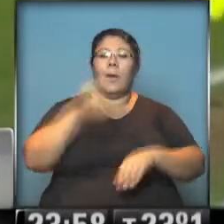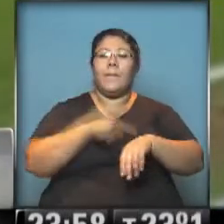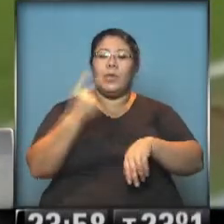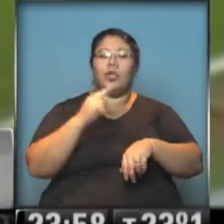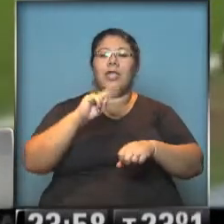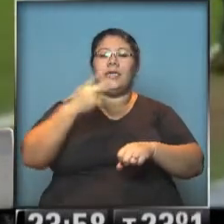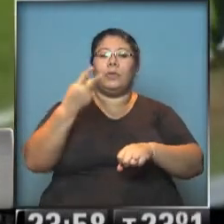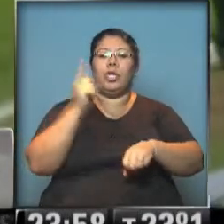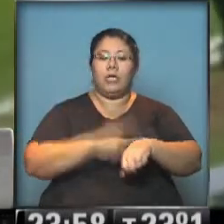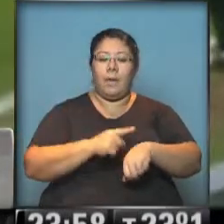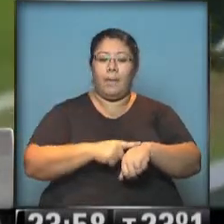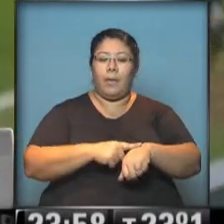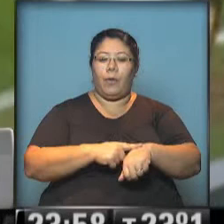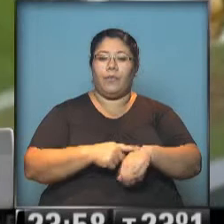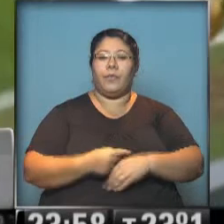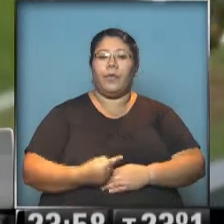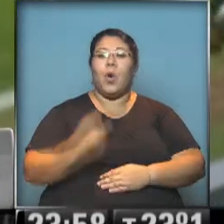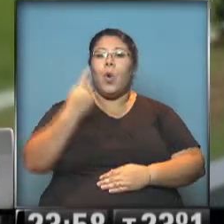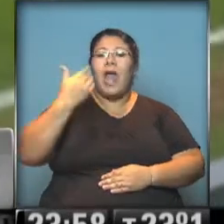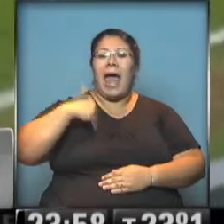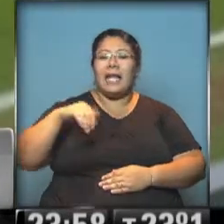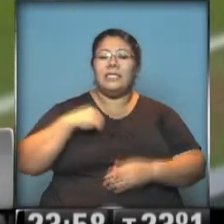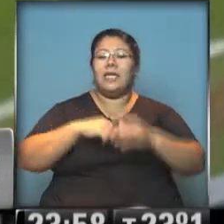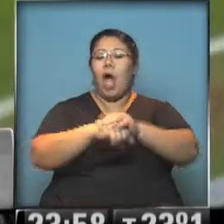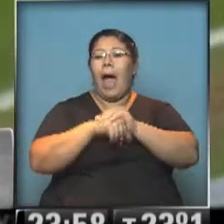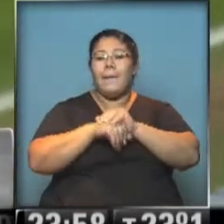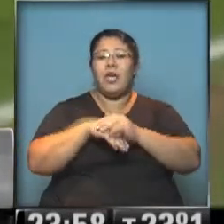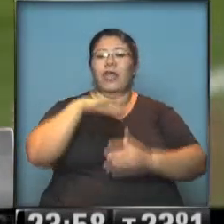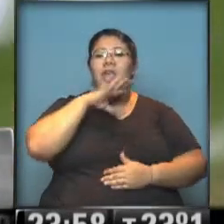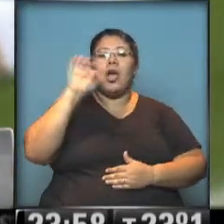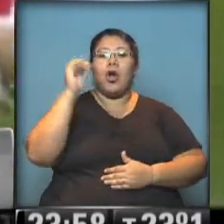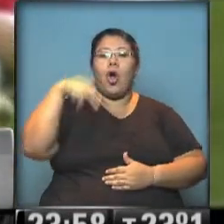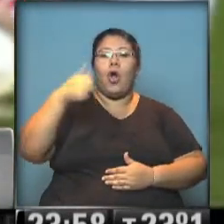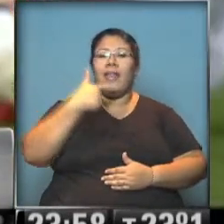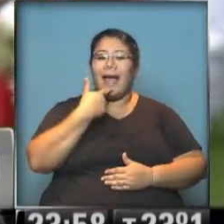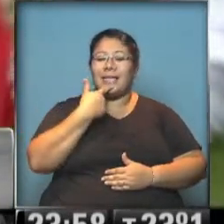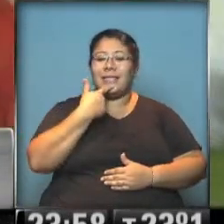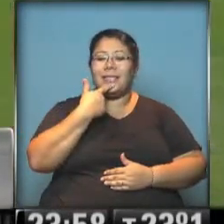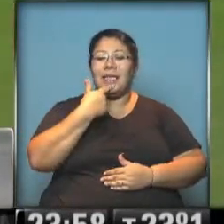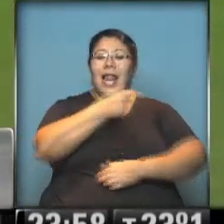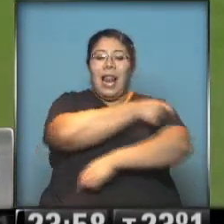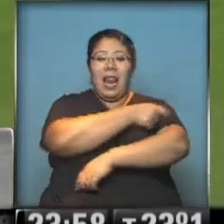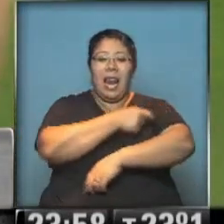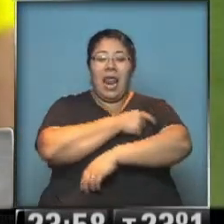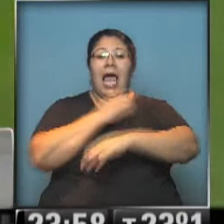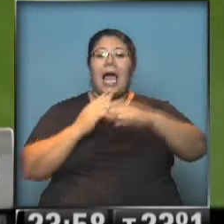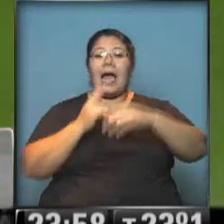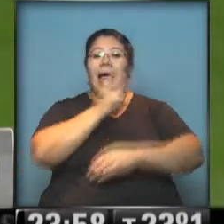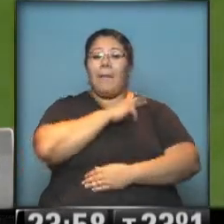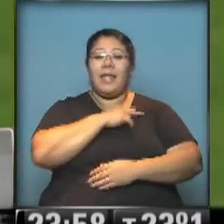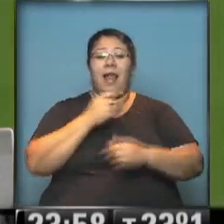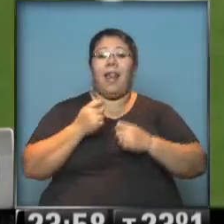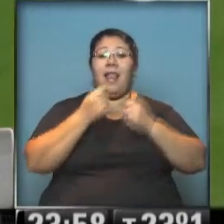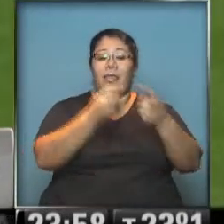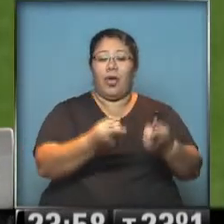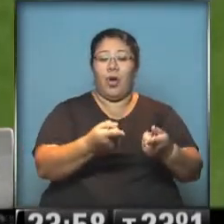Fabricio Colochini, un argentino muy amigo de Jonás Gutiérrez, que le entregaba la cinta de capitán para que termine de jugar el resto del